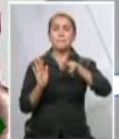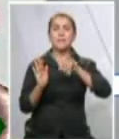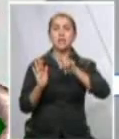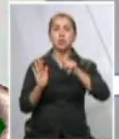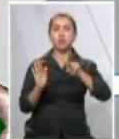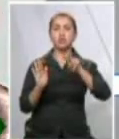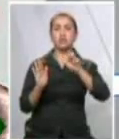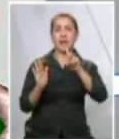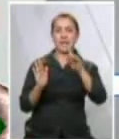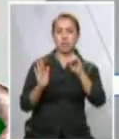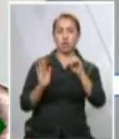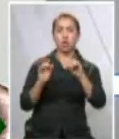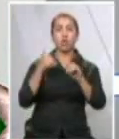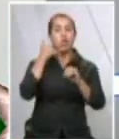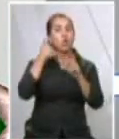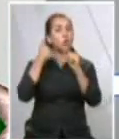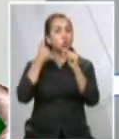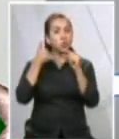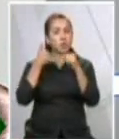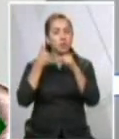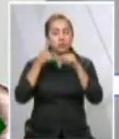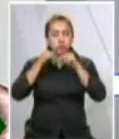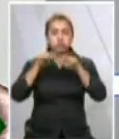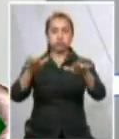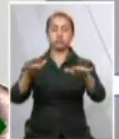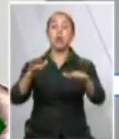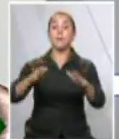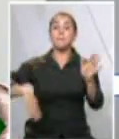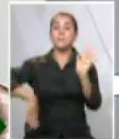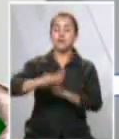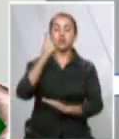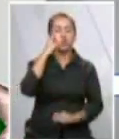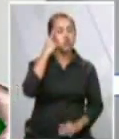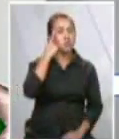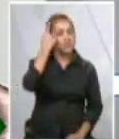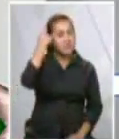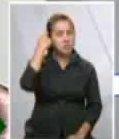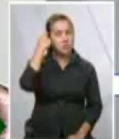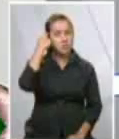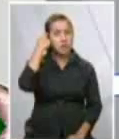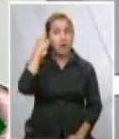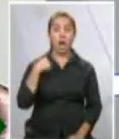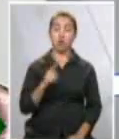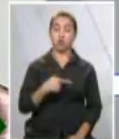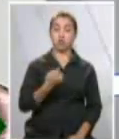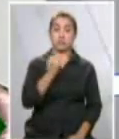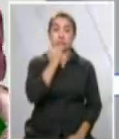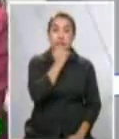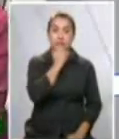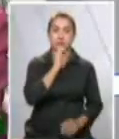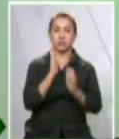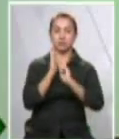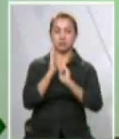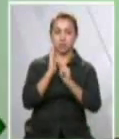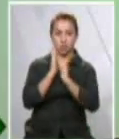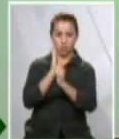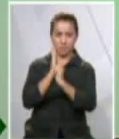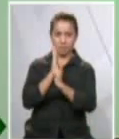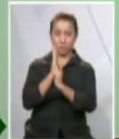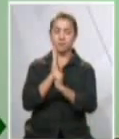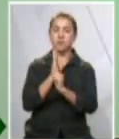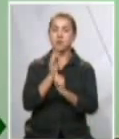y por Twitter, porque día no, pero eso te habla que hay una mayor conciencia. Me hicieron saber eso y lo tuvimos que modificar. Nos quedan poquitos